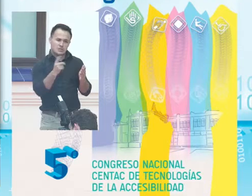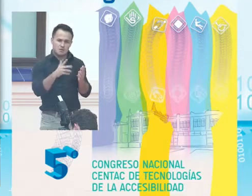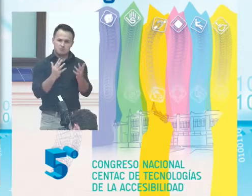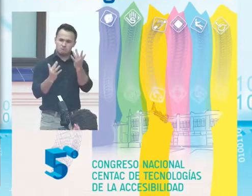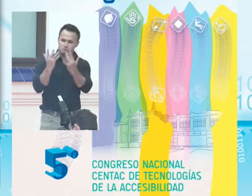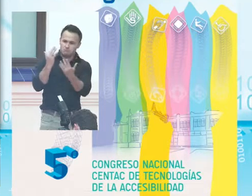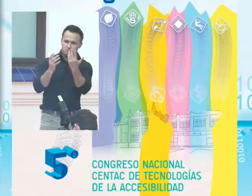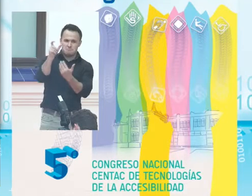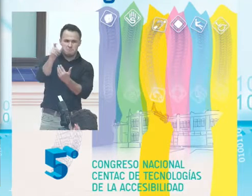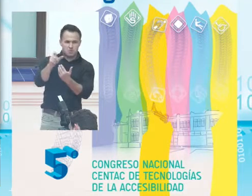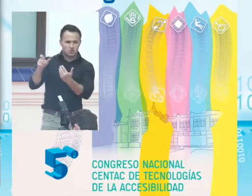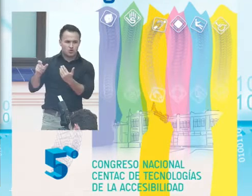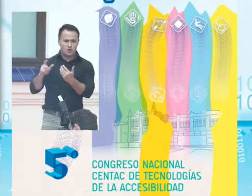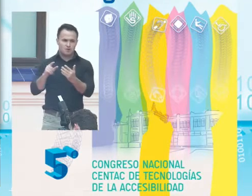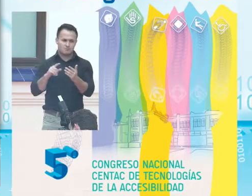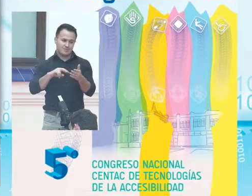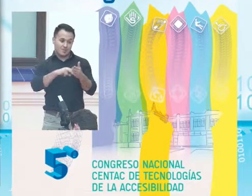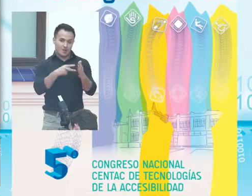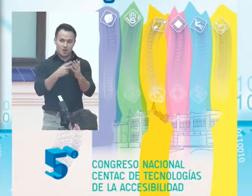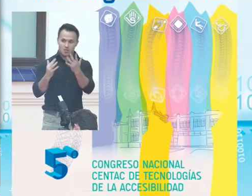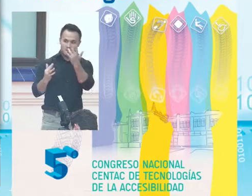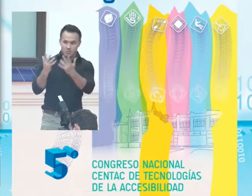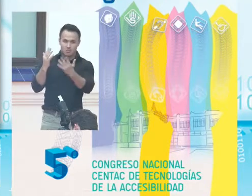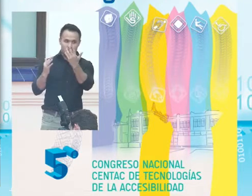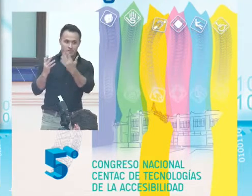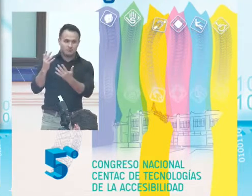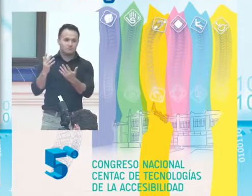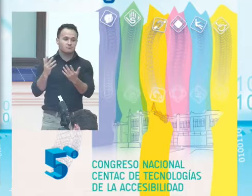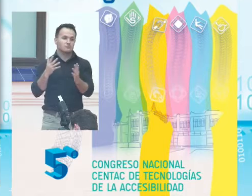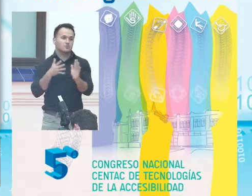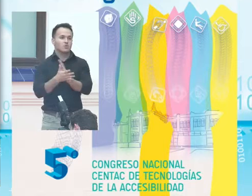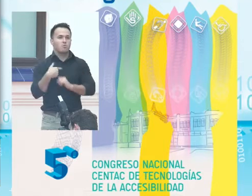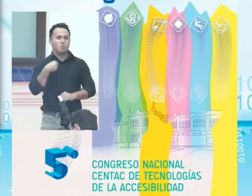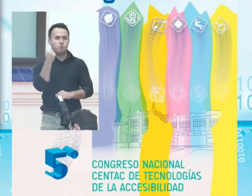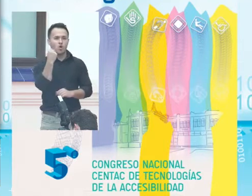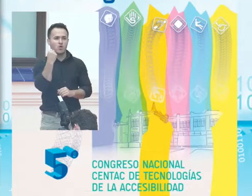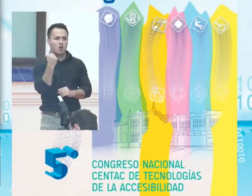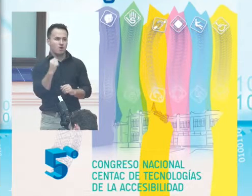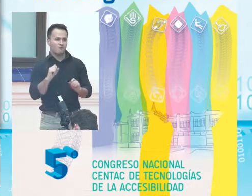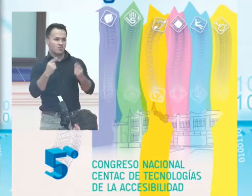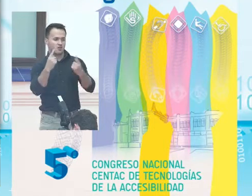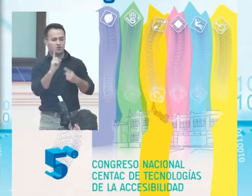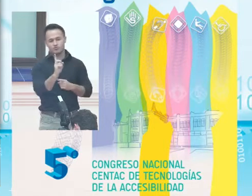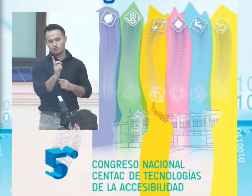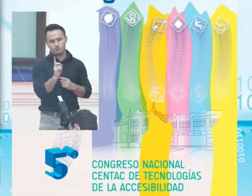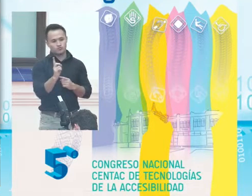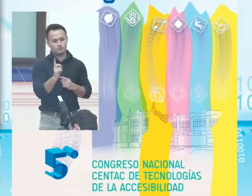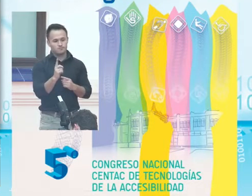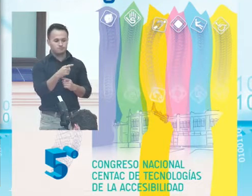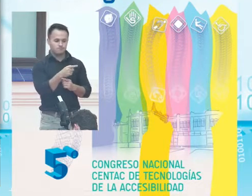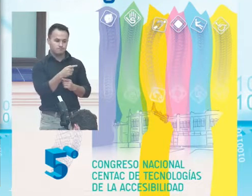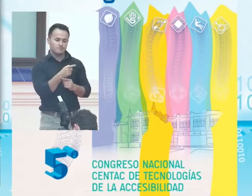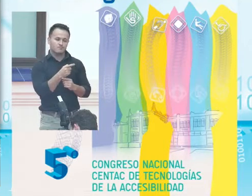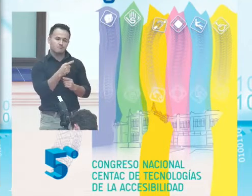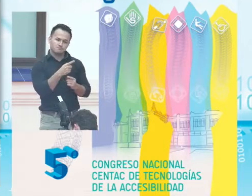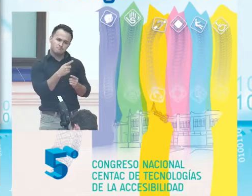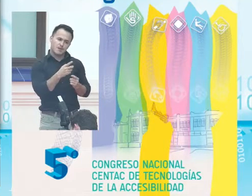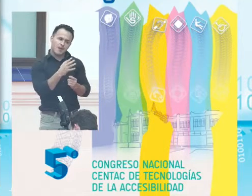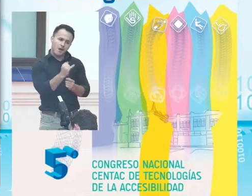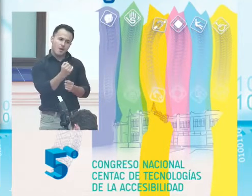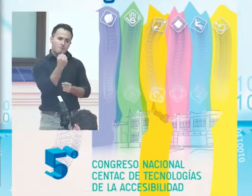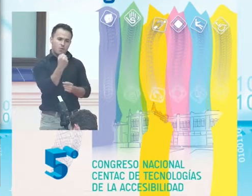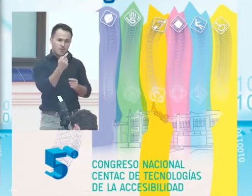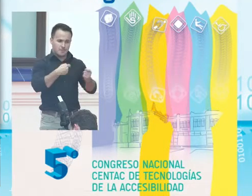gente del argumento técnico. No es mi poder oficial, tiene un aspecto de poder en